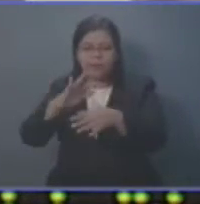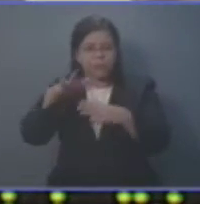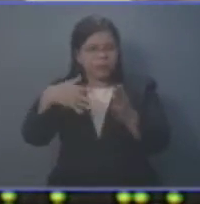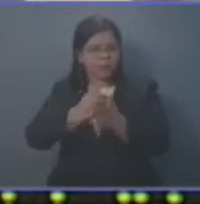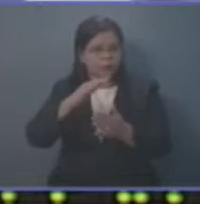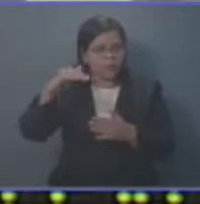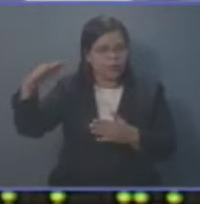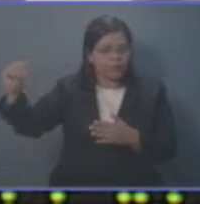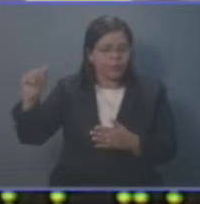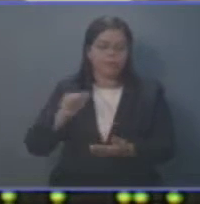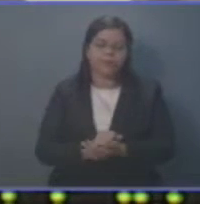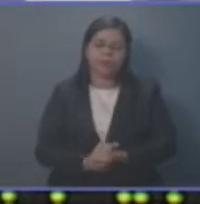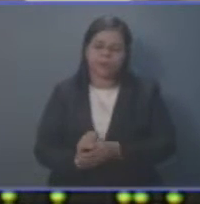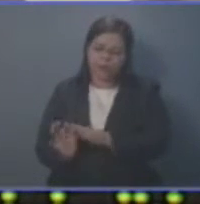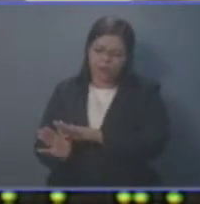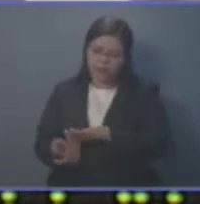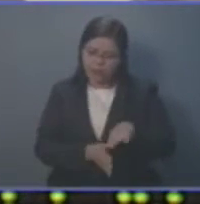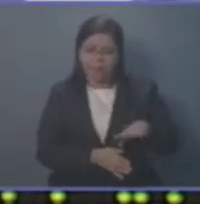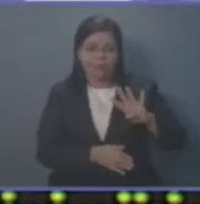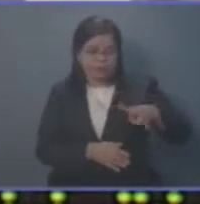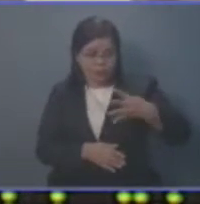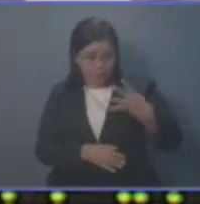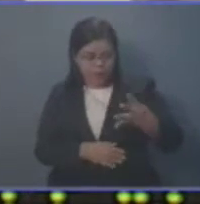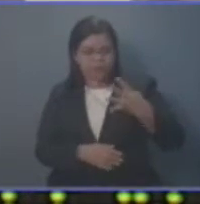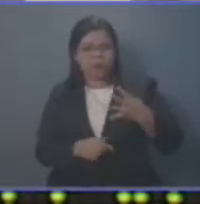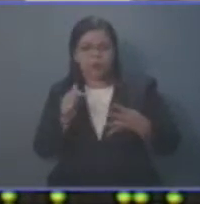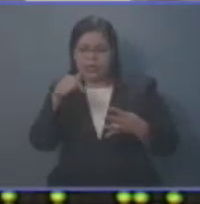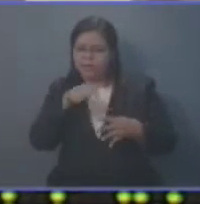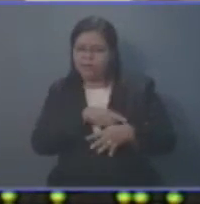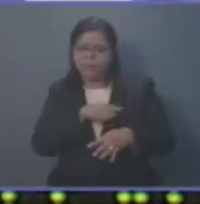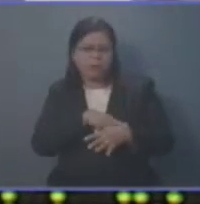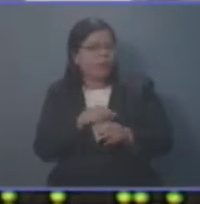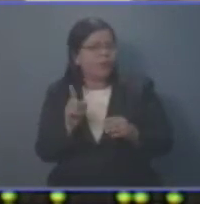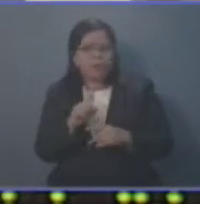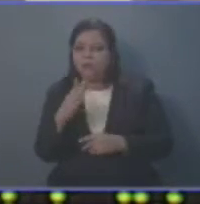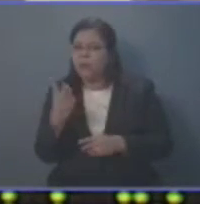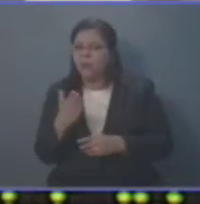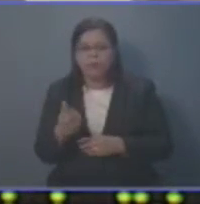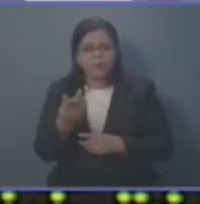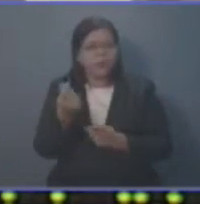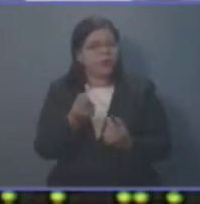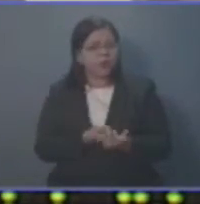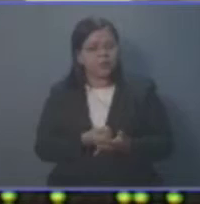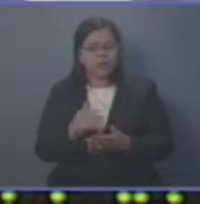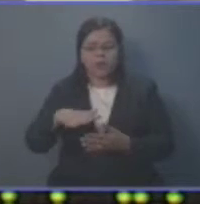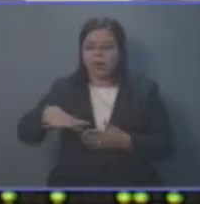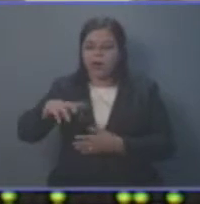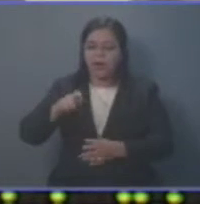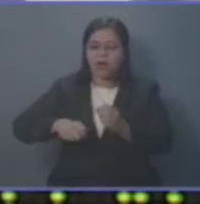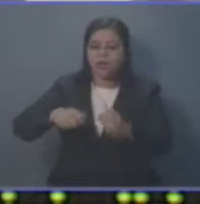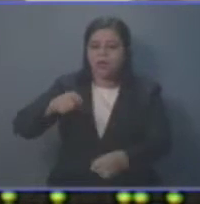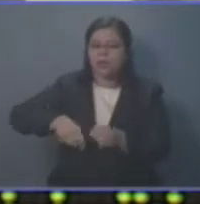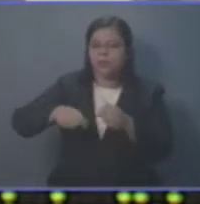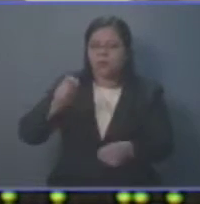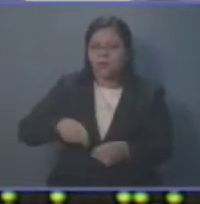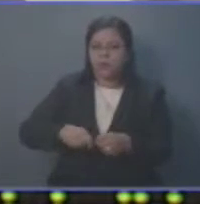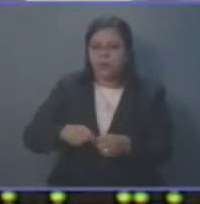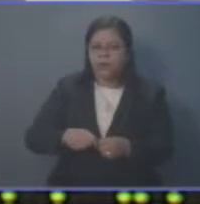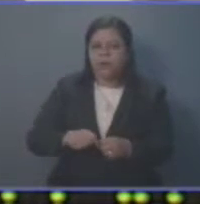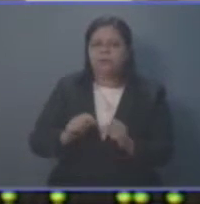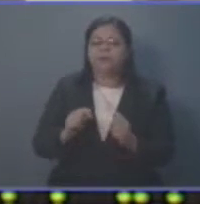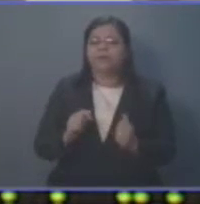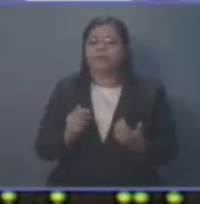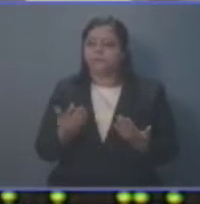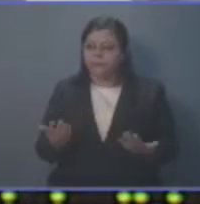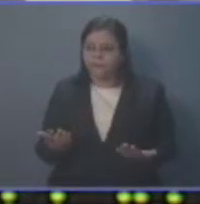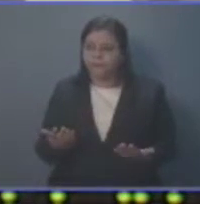4, que a la fecha aún no se han utilizado los recursos transferidos en su oportunidad por el ramo de agricultura y ganadería del fideicomiso en